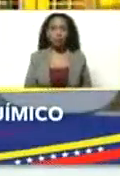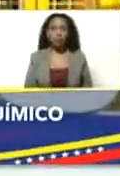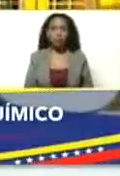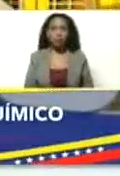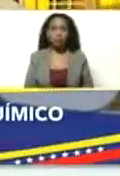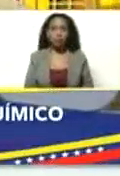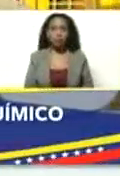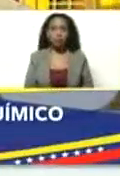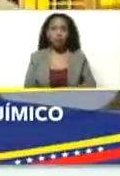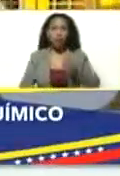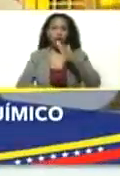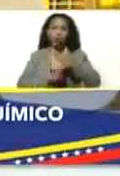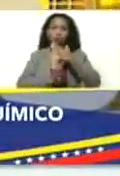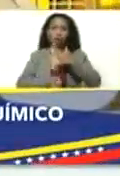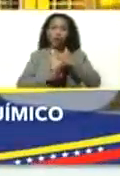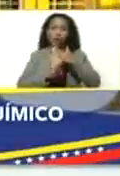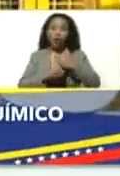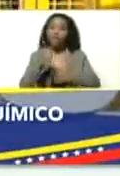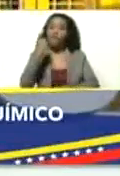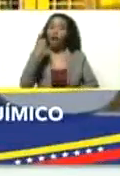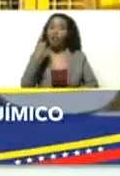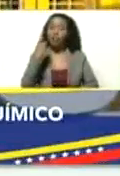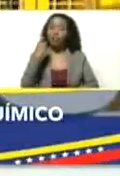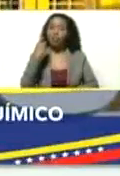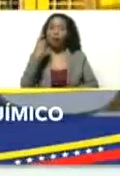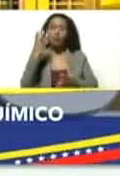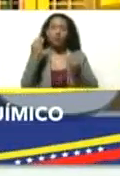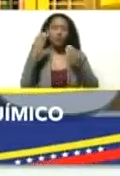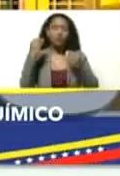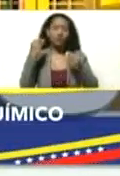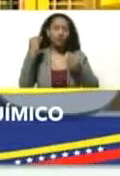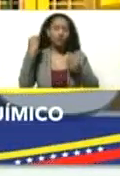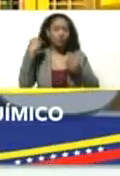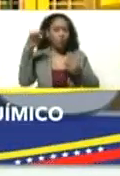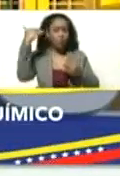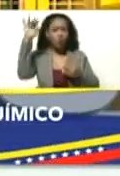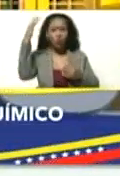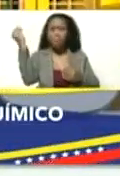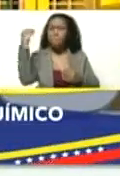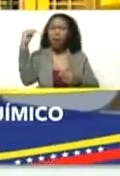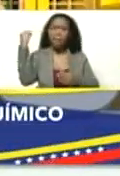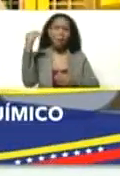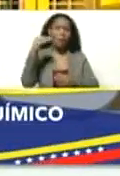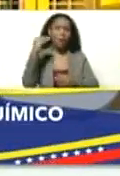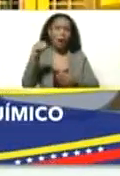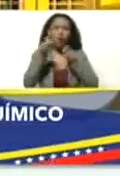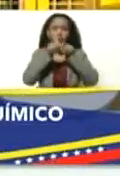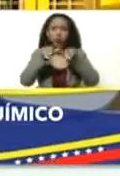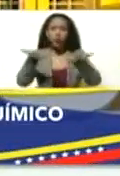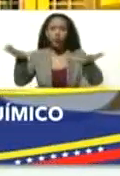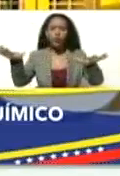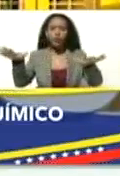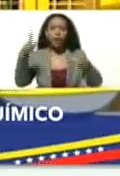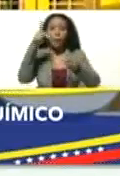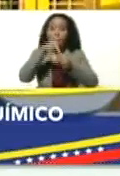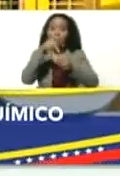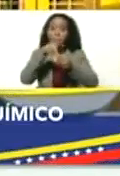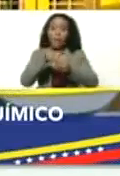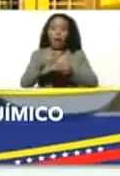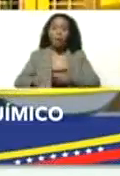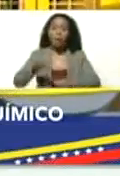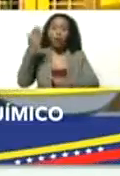Y todavía lo que falta por hacer, por expandir. Y Pequiven es fundamental